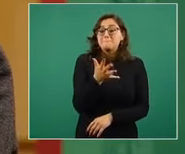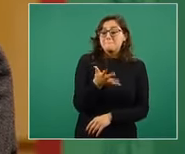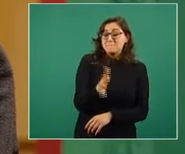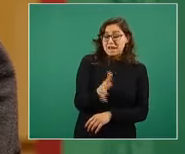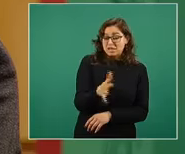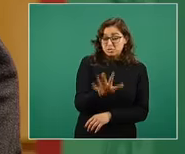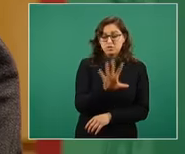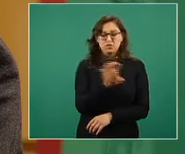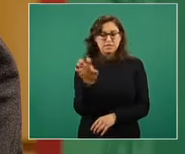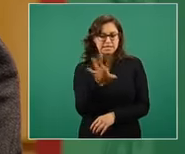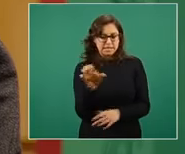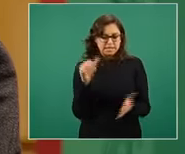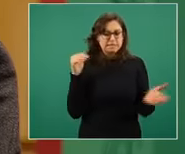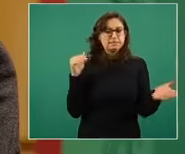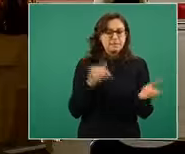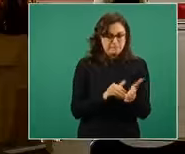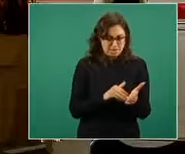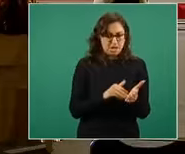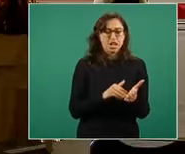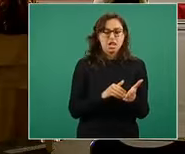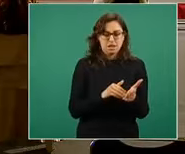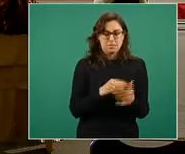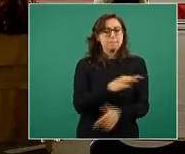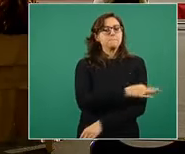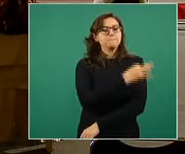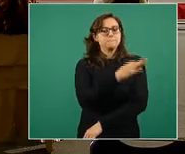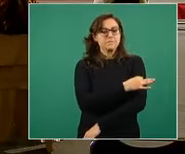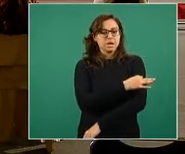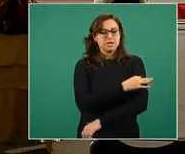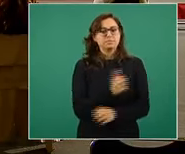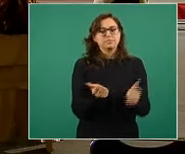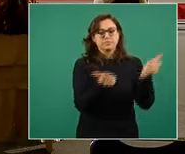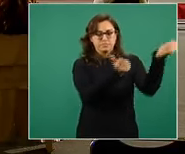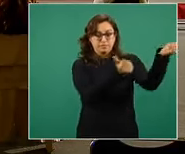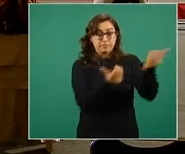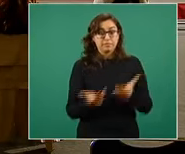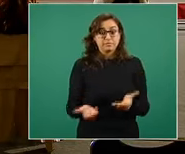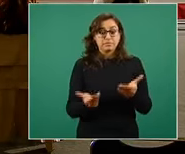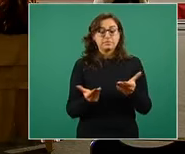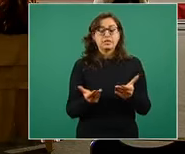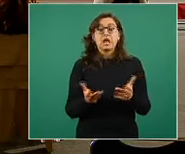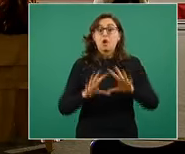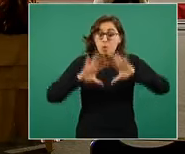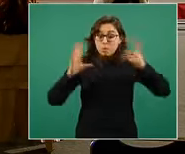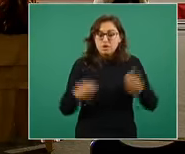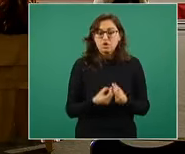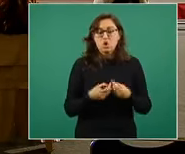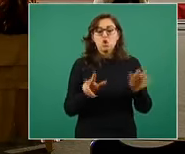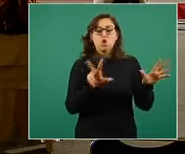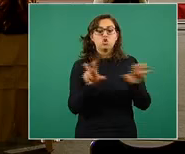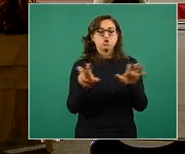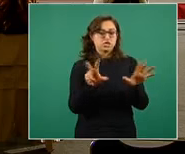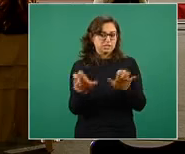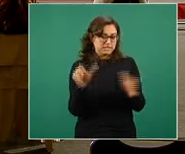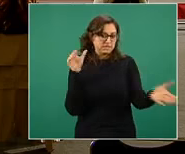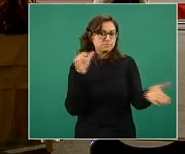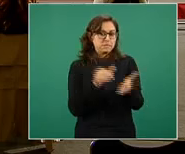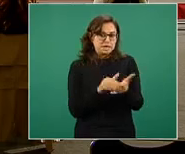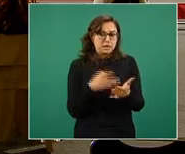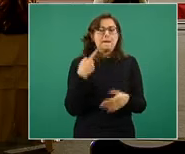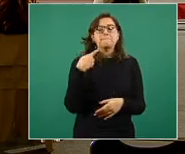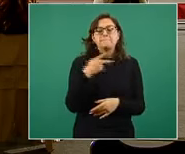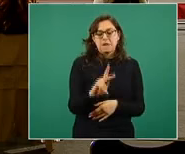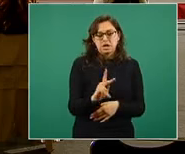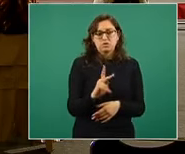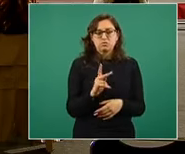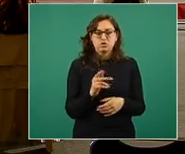las 500,000 de un embarque de un poco más de 800,000. Pero todavía estamos en precisiones. En cuanto